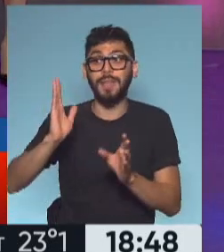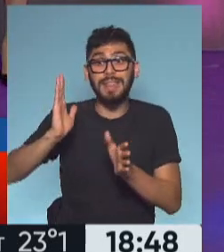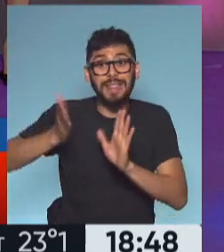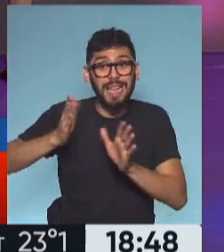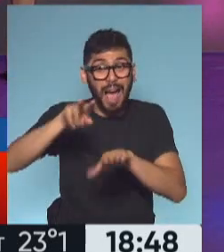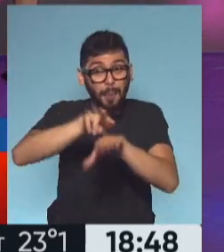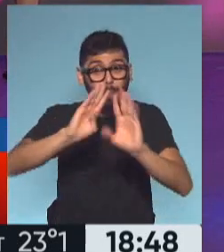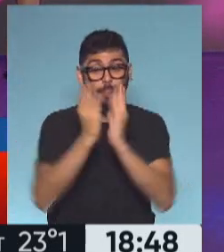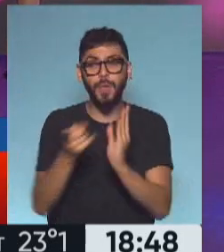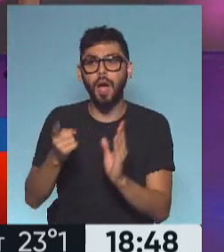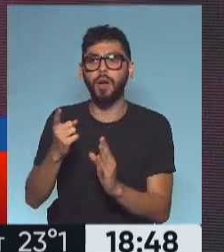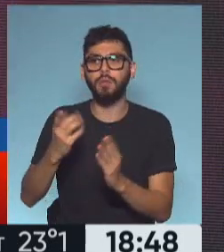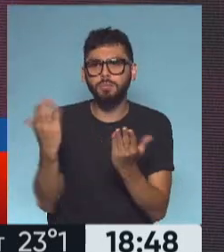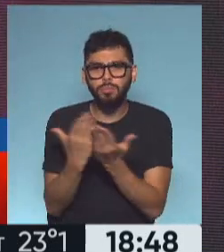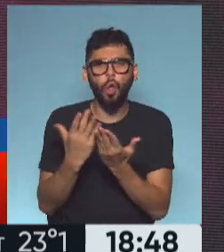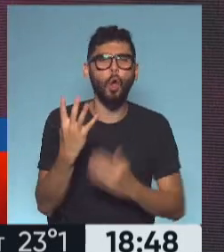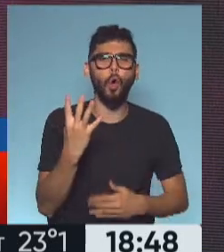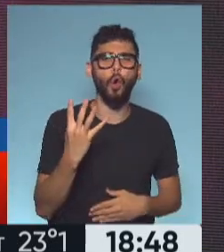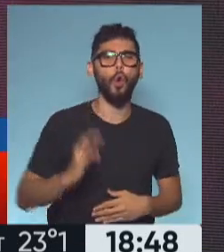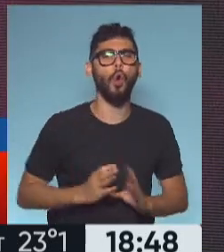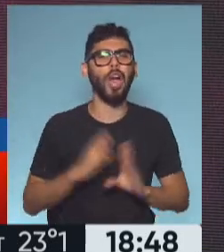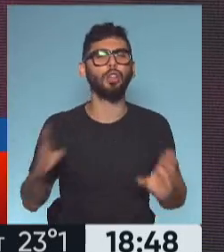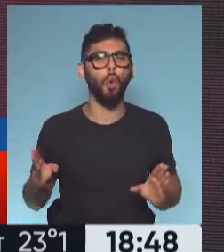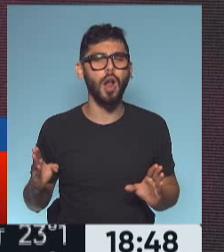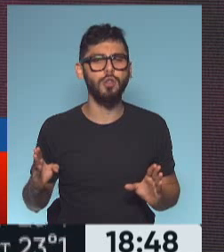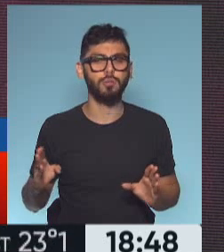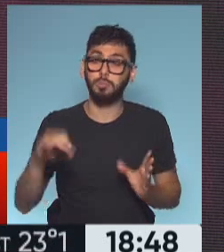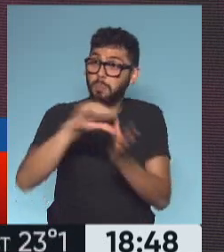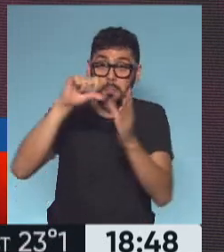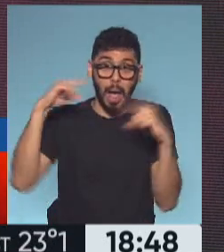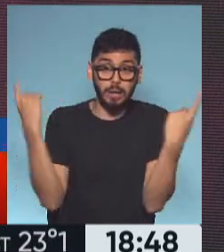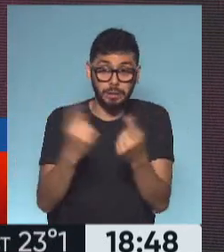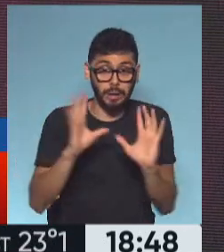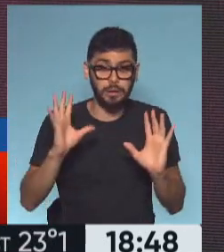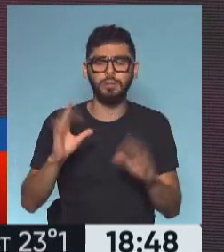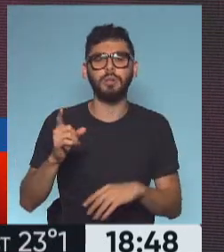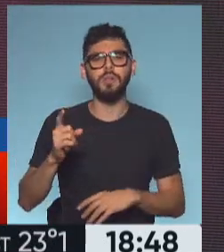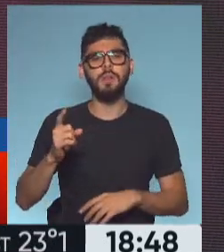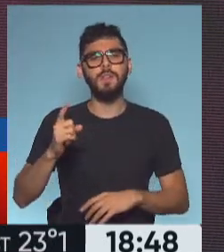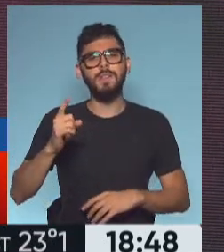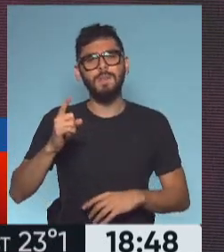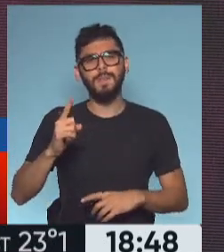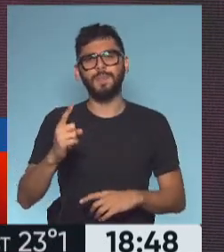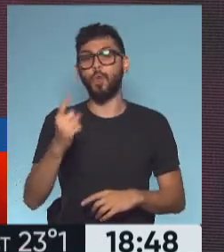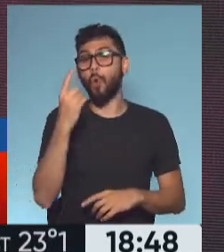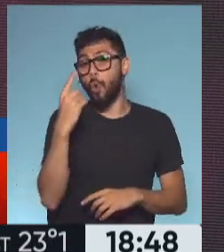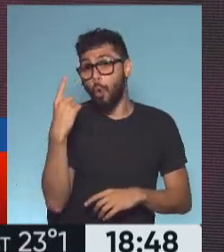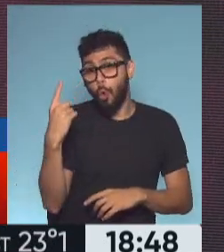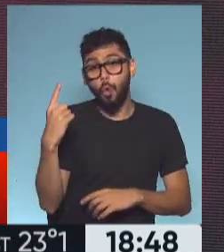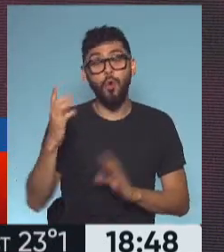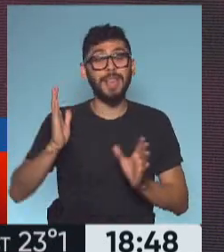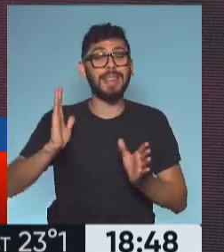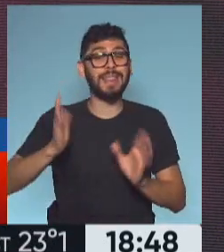3 años, lo que pide la mayoría de los lugares y en la mayoría de los países. El hecho de que un terapista puede